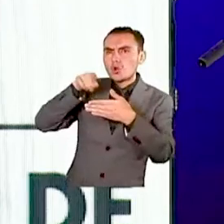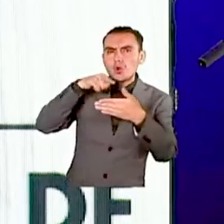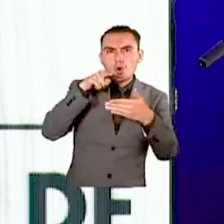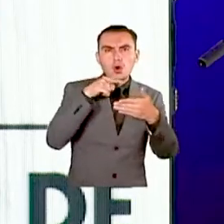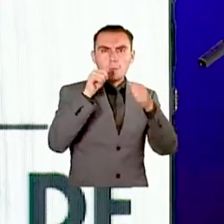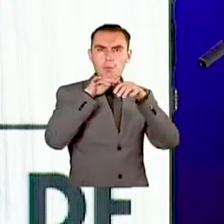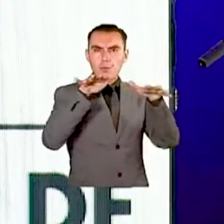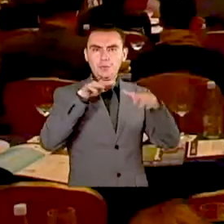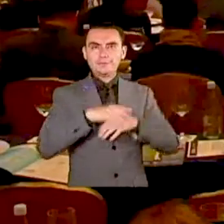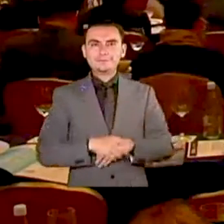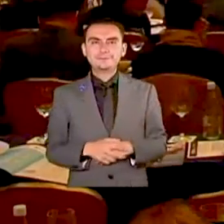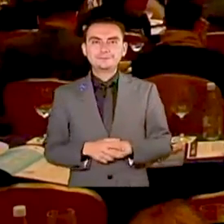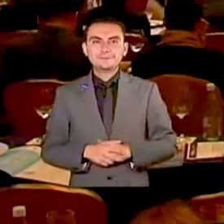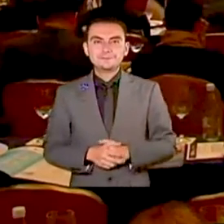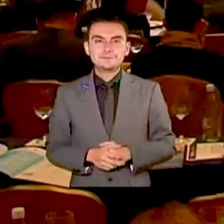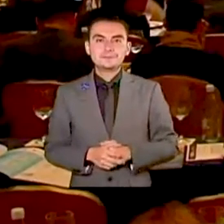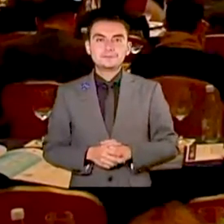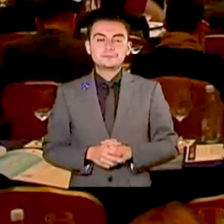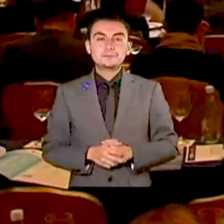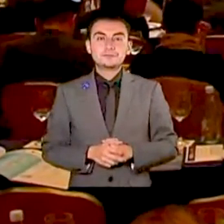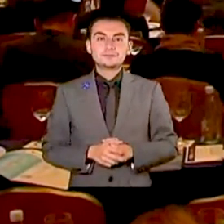gestión administrativa.